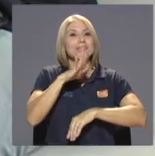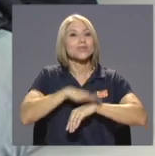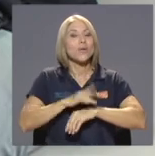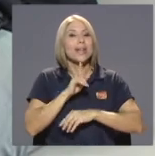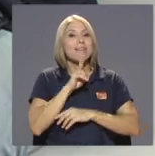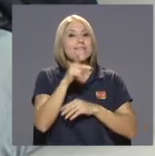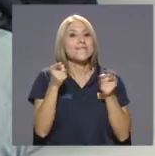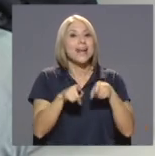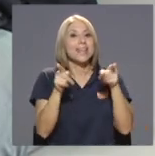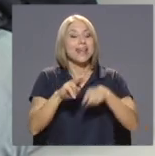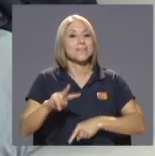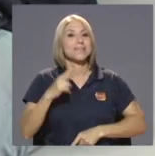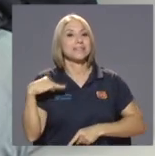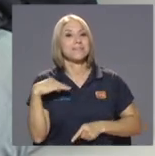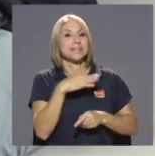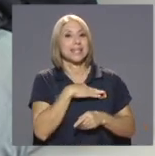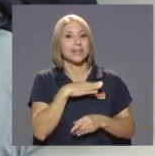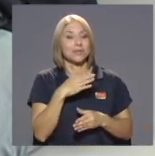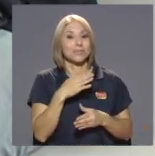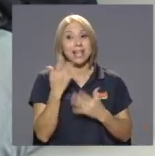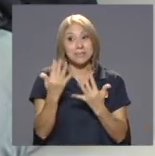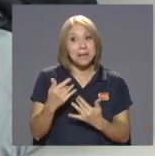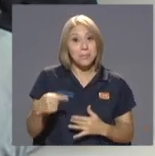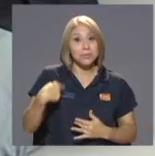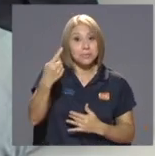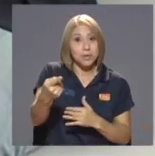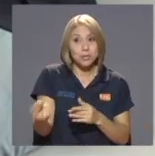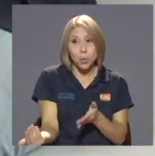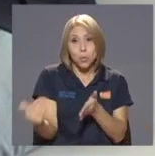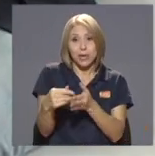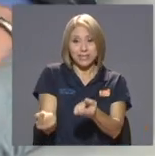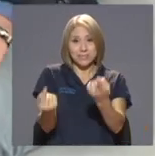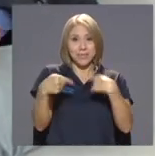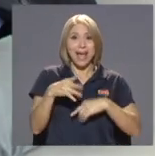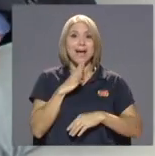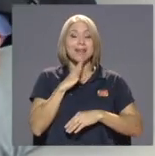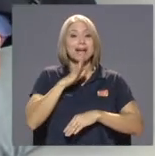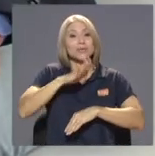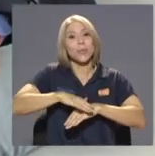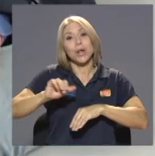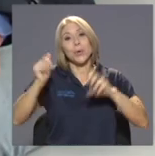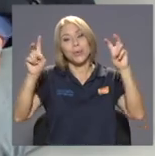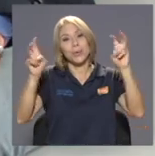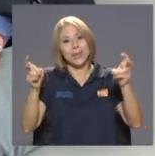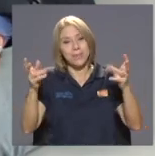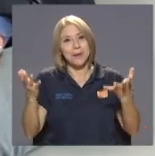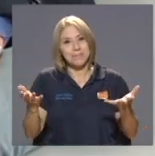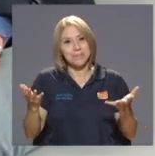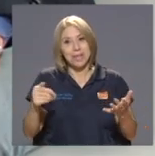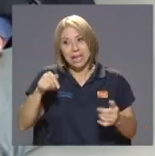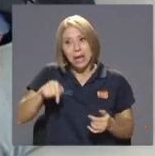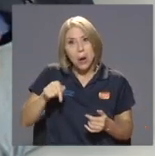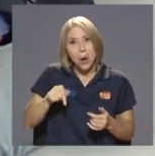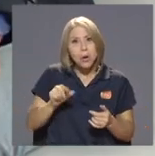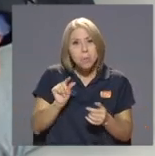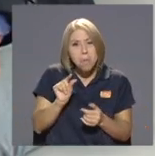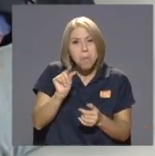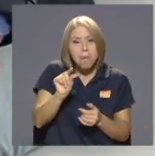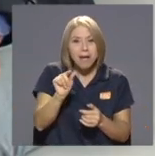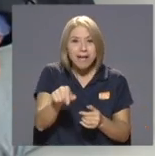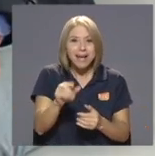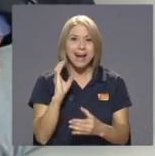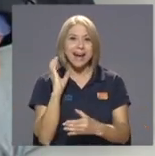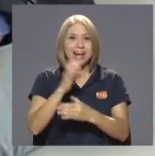viceministerio. Esperamos tenerla en el futuro con nosotros para seguir hablando sobre ese otro gran tema que de repente hoy lo pusimos más marginal, que es el